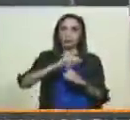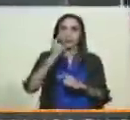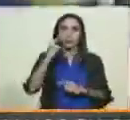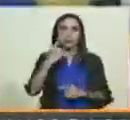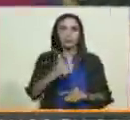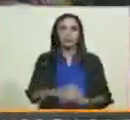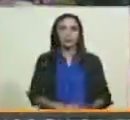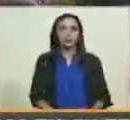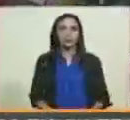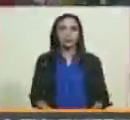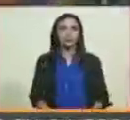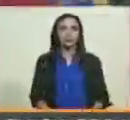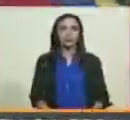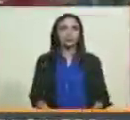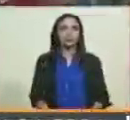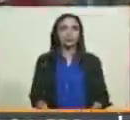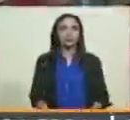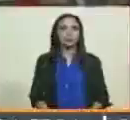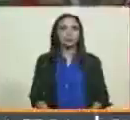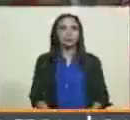patria, vengan conmigo.